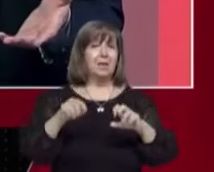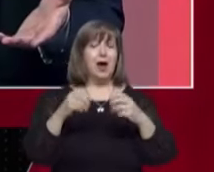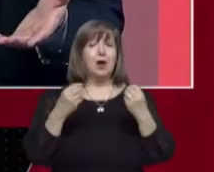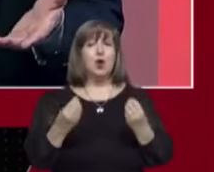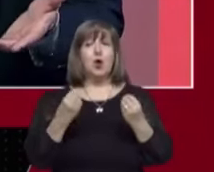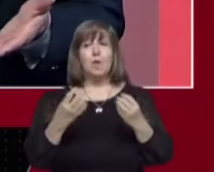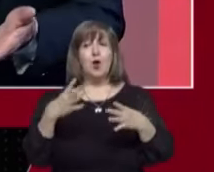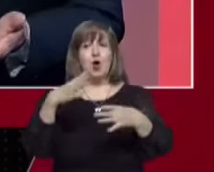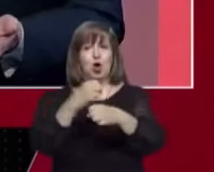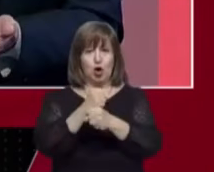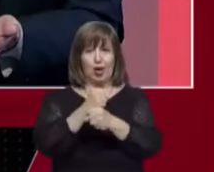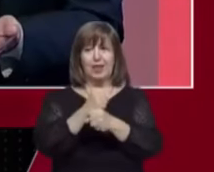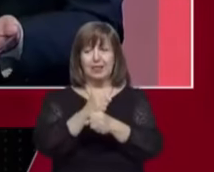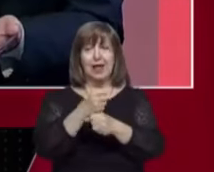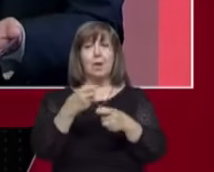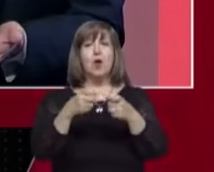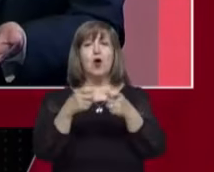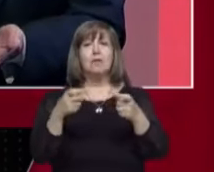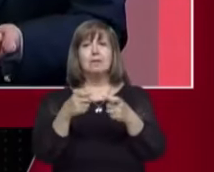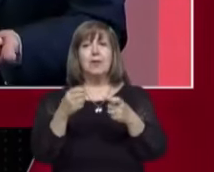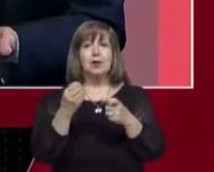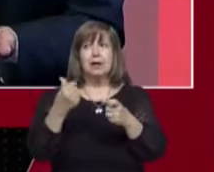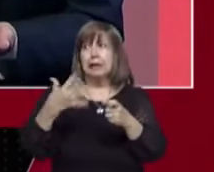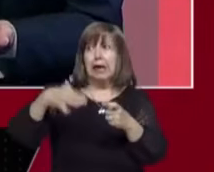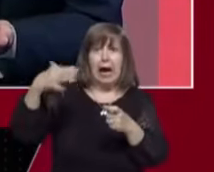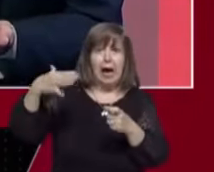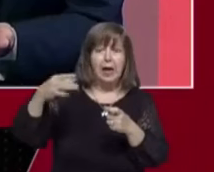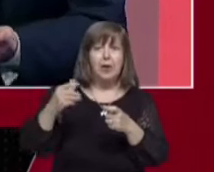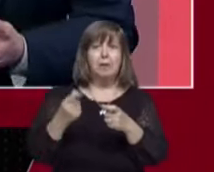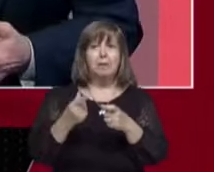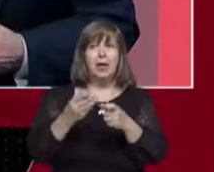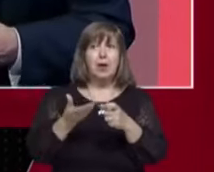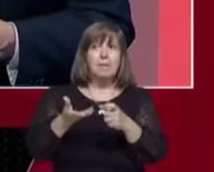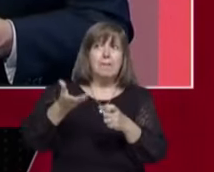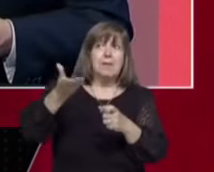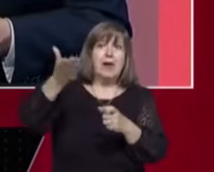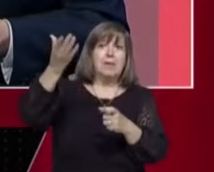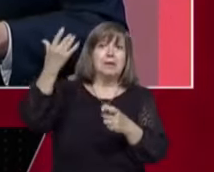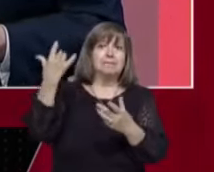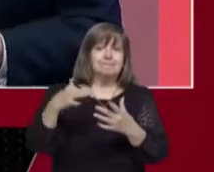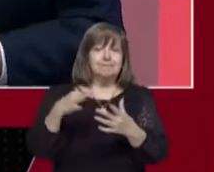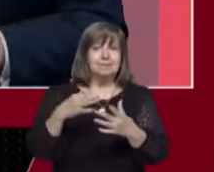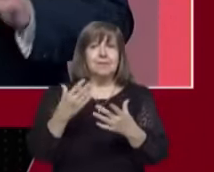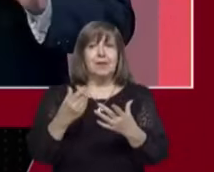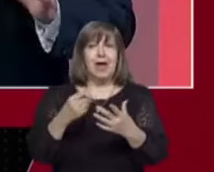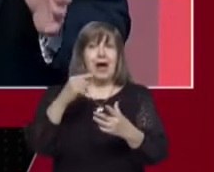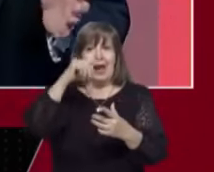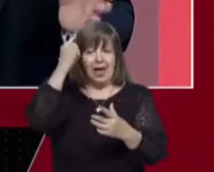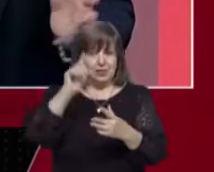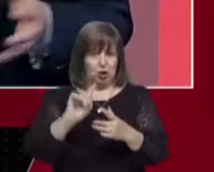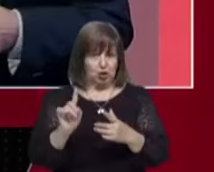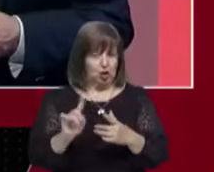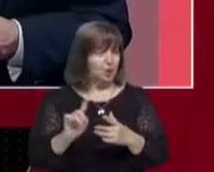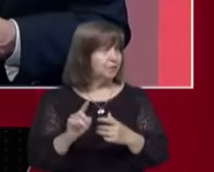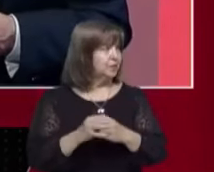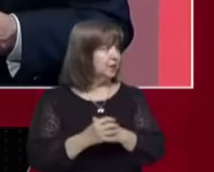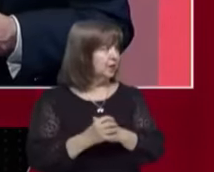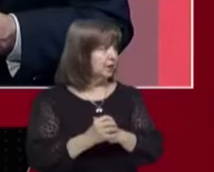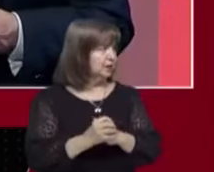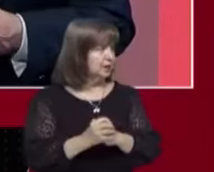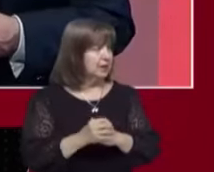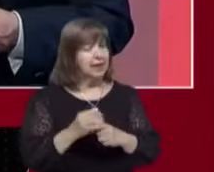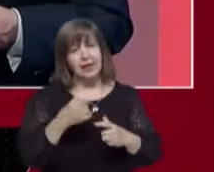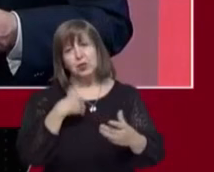sostener el transporte con un boleto más caro, pero sin que se vaya lo que está promediando a nivel nacional. Claro, que se está debatiendo ahora en la